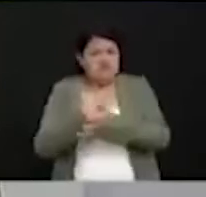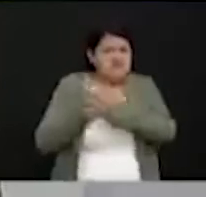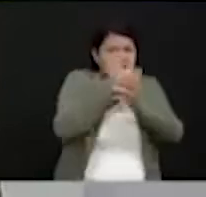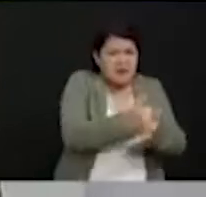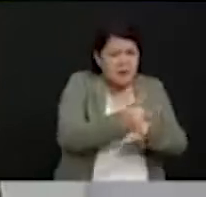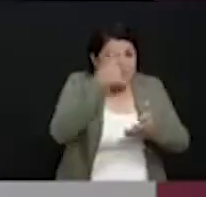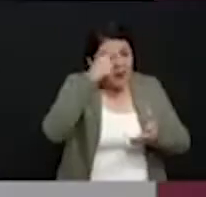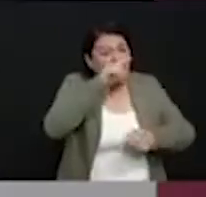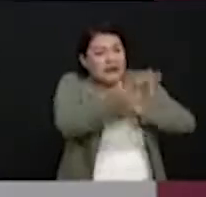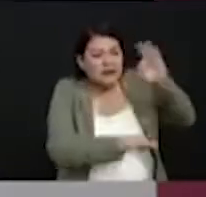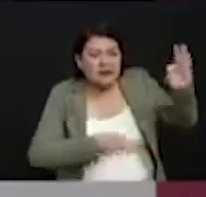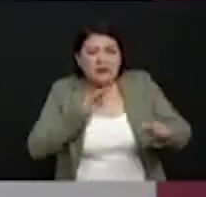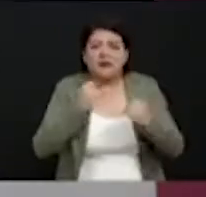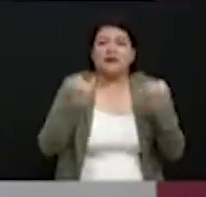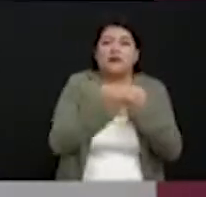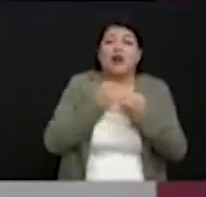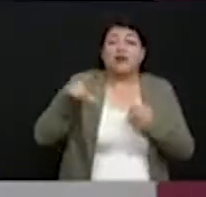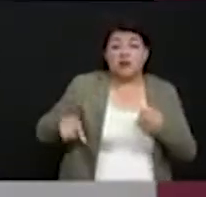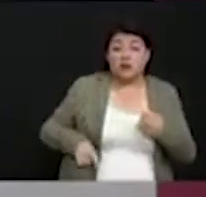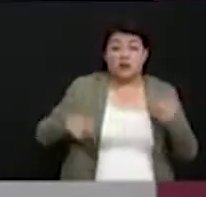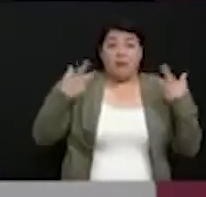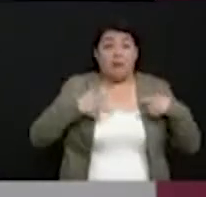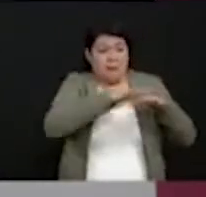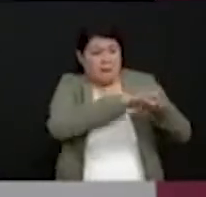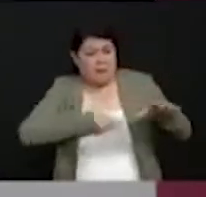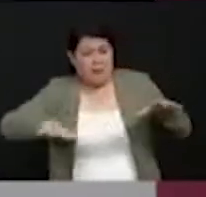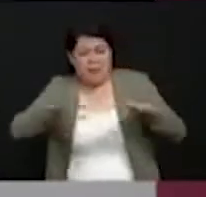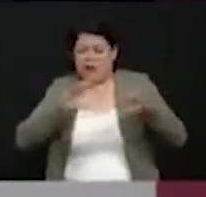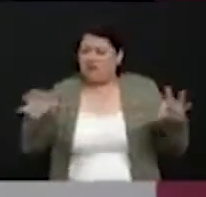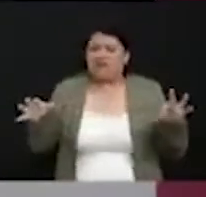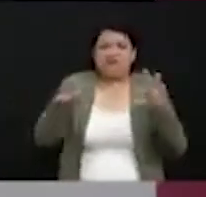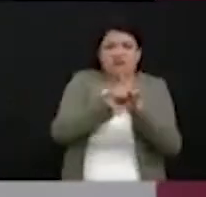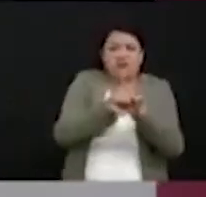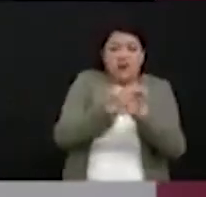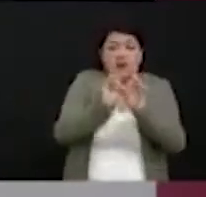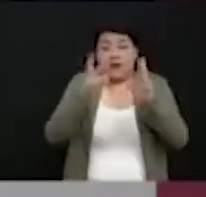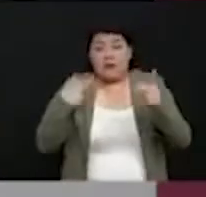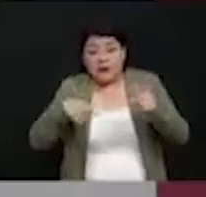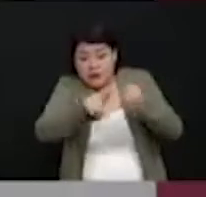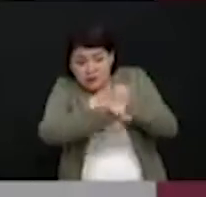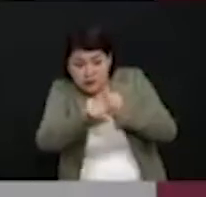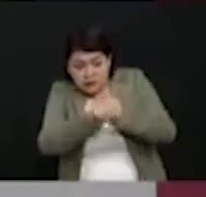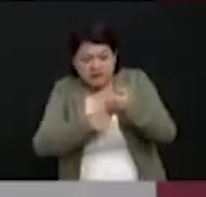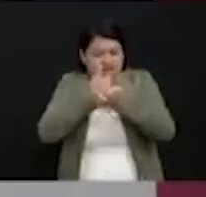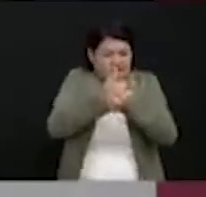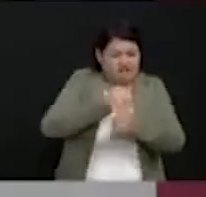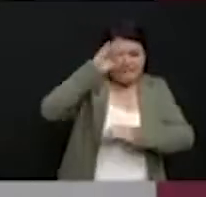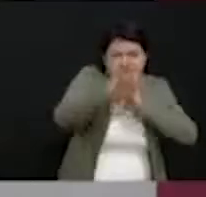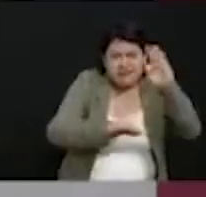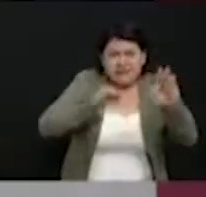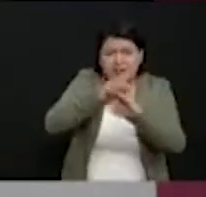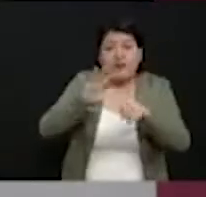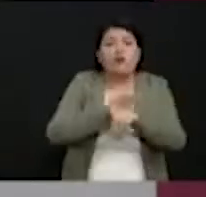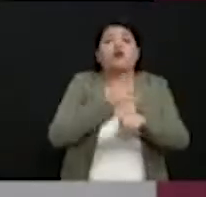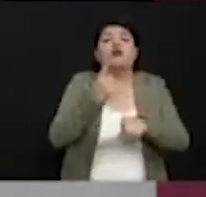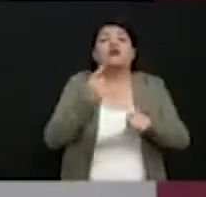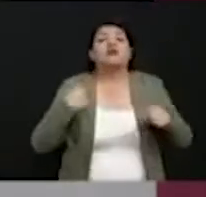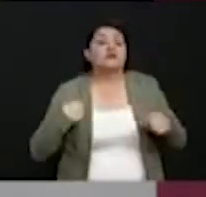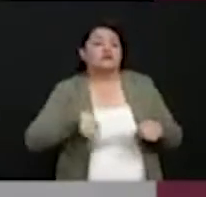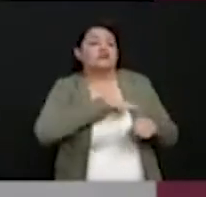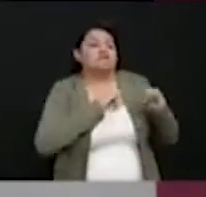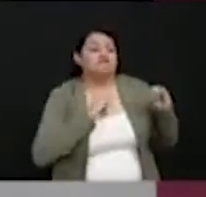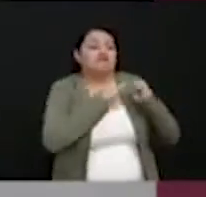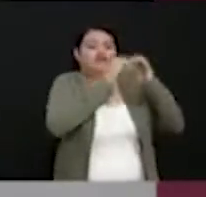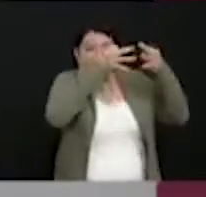favor de los mexicanos gobierno y sociedad estamos apoyando a la población damnificada gracias a la solidez de nuestras instituciones